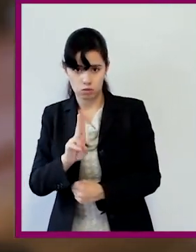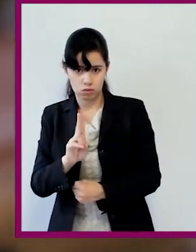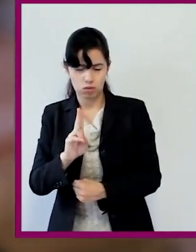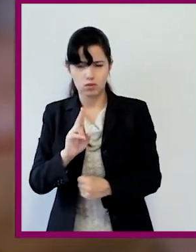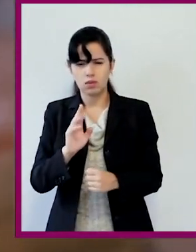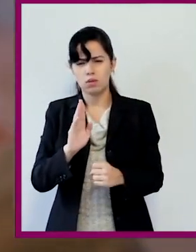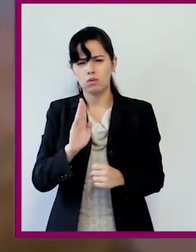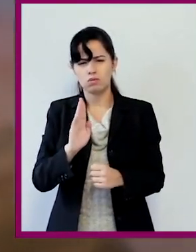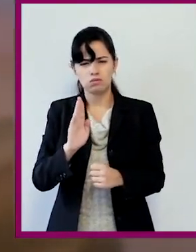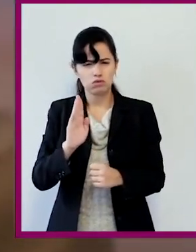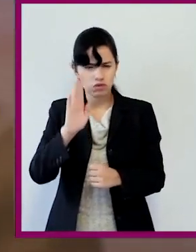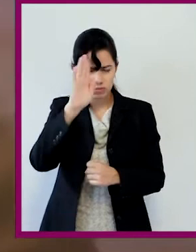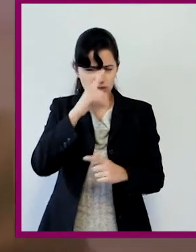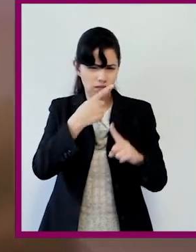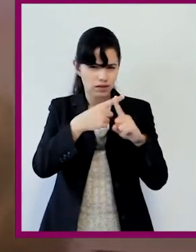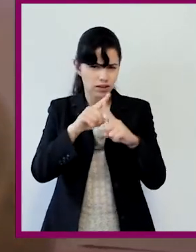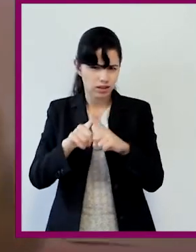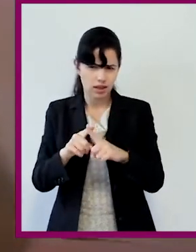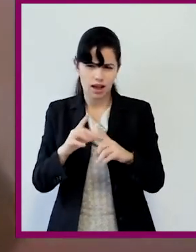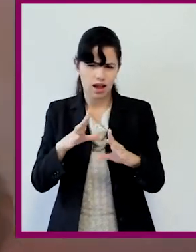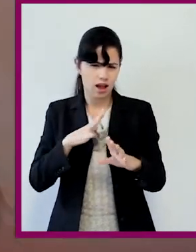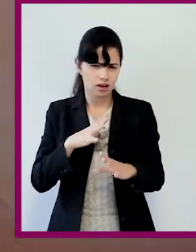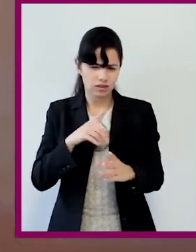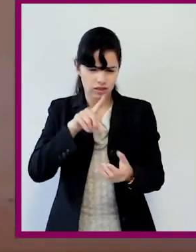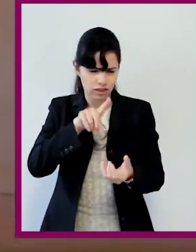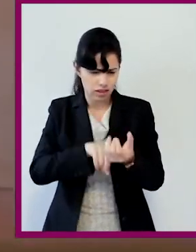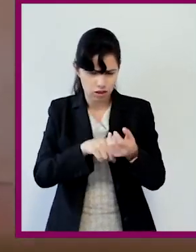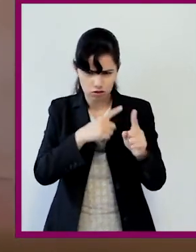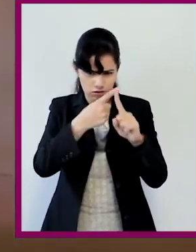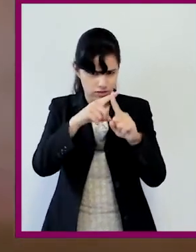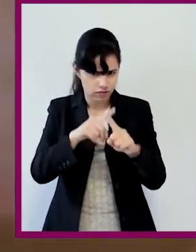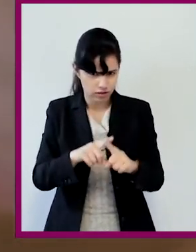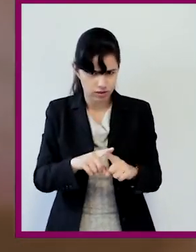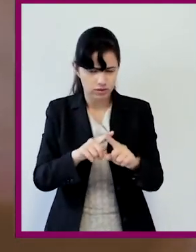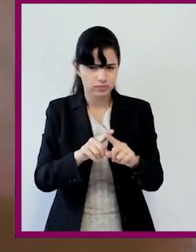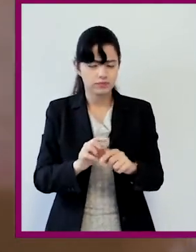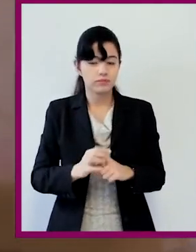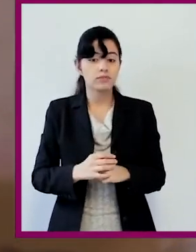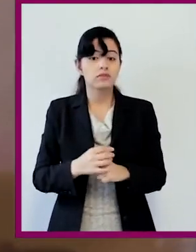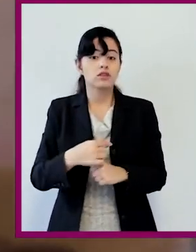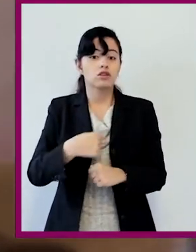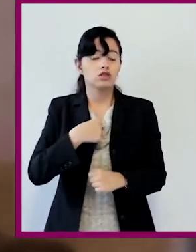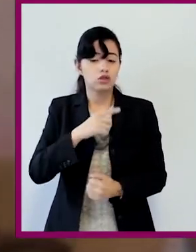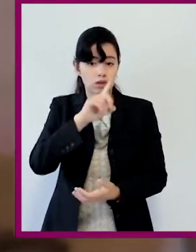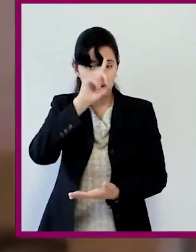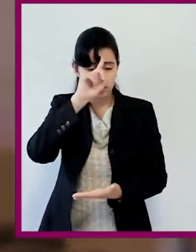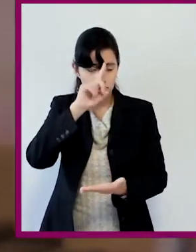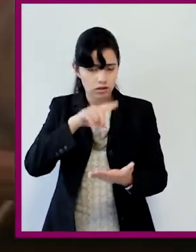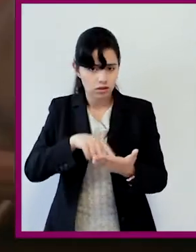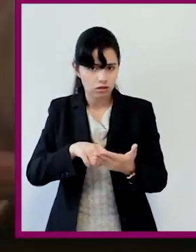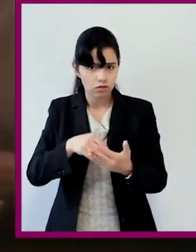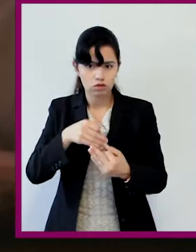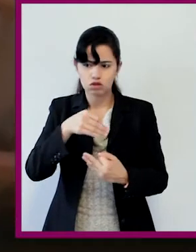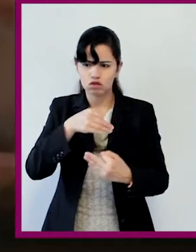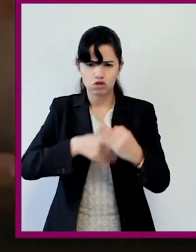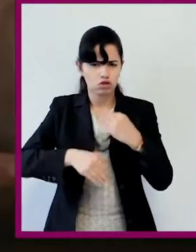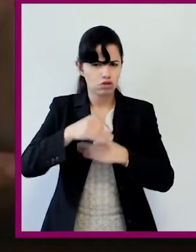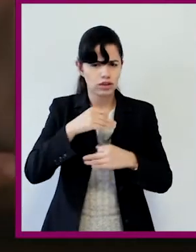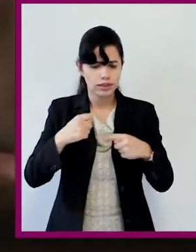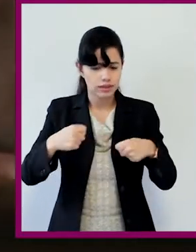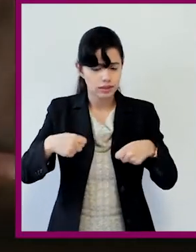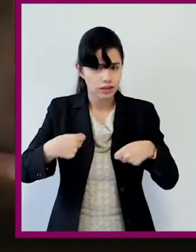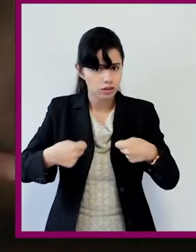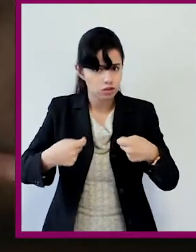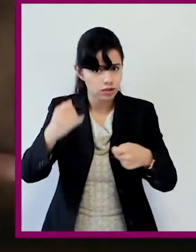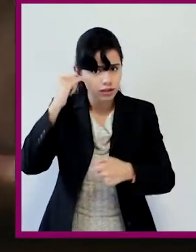como mucho, ¿no? Me parece que todas las tradiciones indígenas se